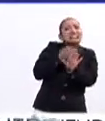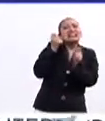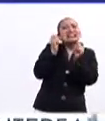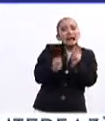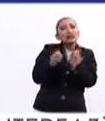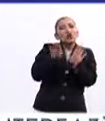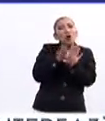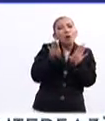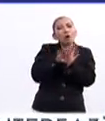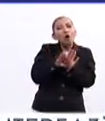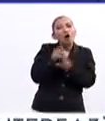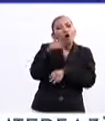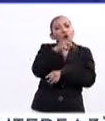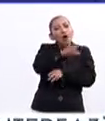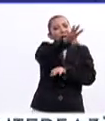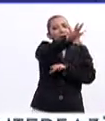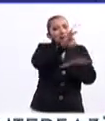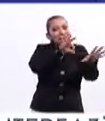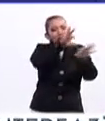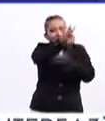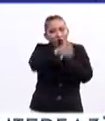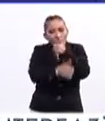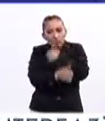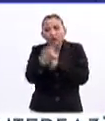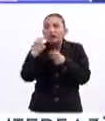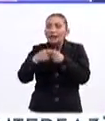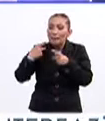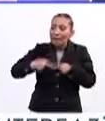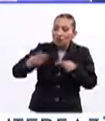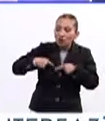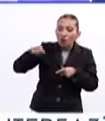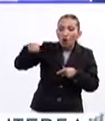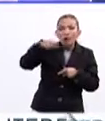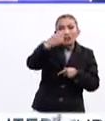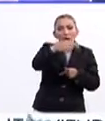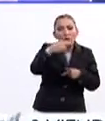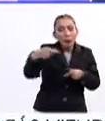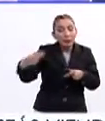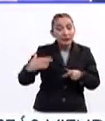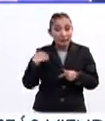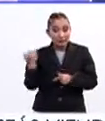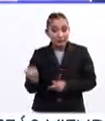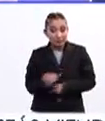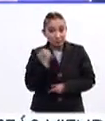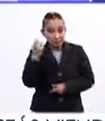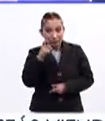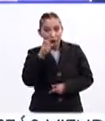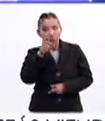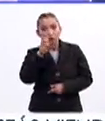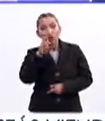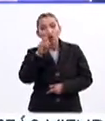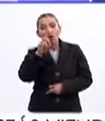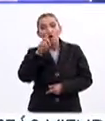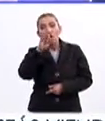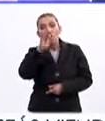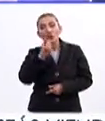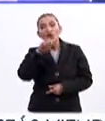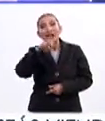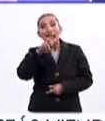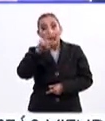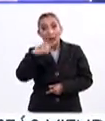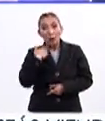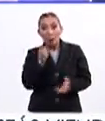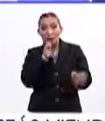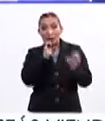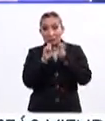cómo fue un poco de la selección, quiénes fueron los protagonistas y afortunadamente el doctor Rodolfo Neri Vela nos